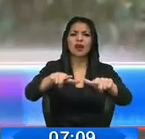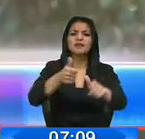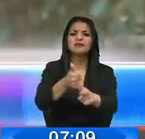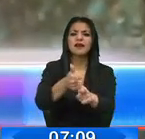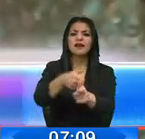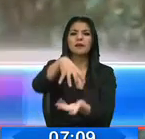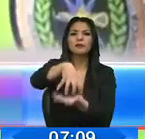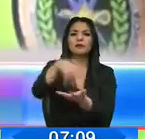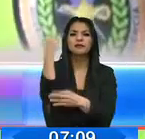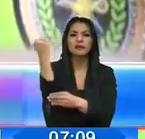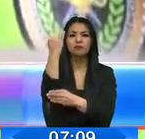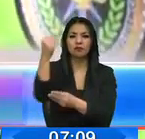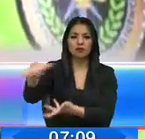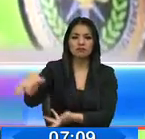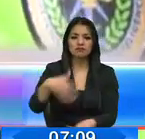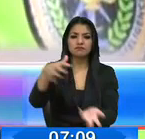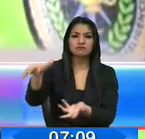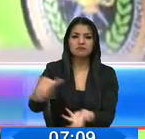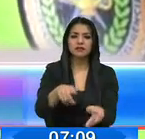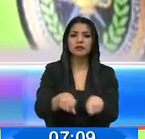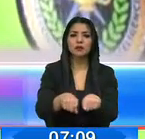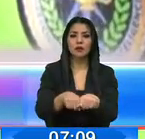provincia de Imbabura. Oro,